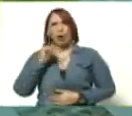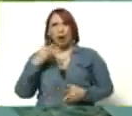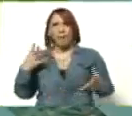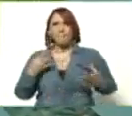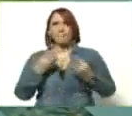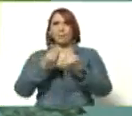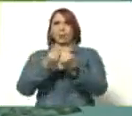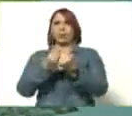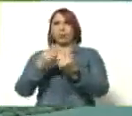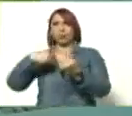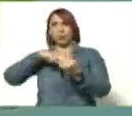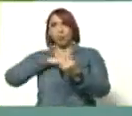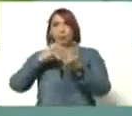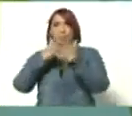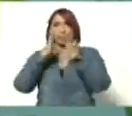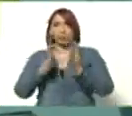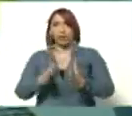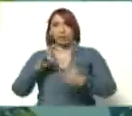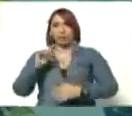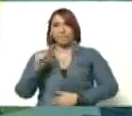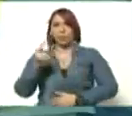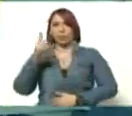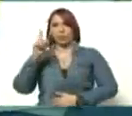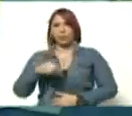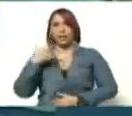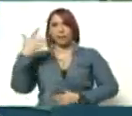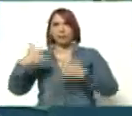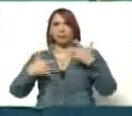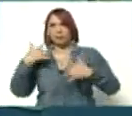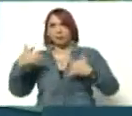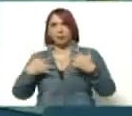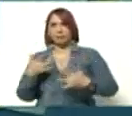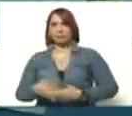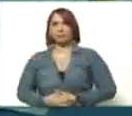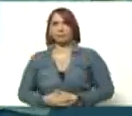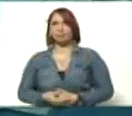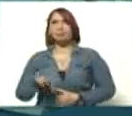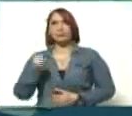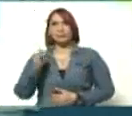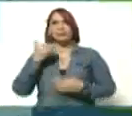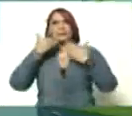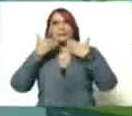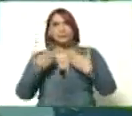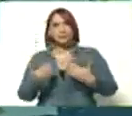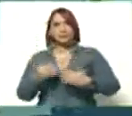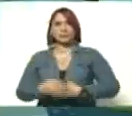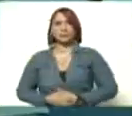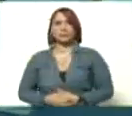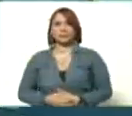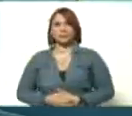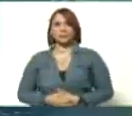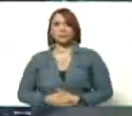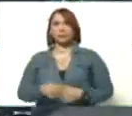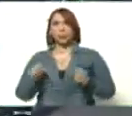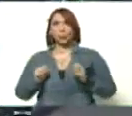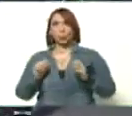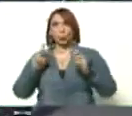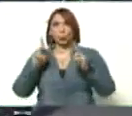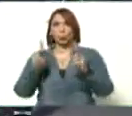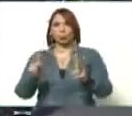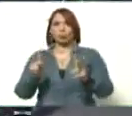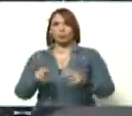acompañándonos, nuestros estudiantes, los protagonistas de este evento, están agradecidos por esa oportunidad